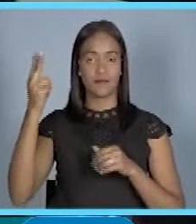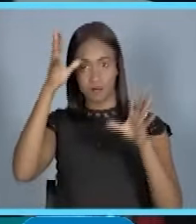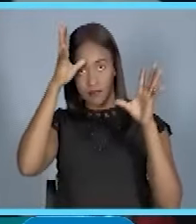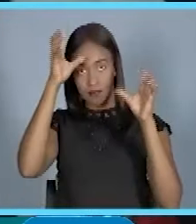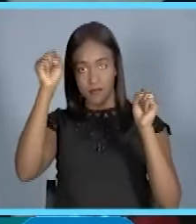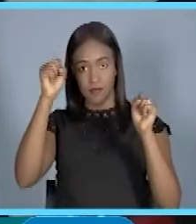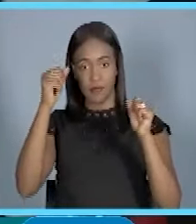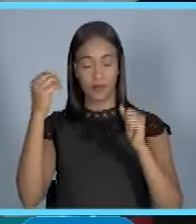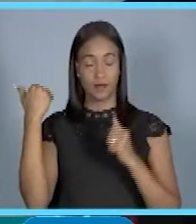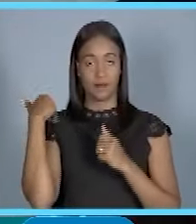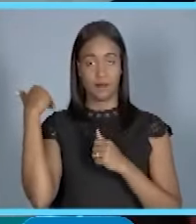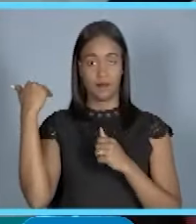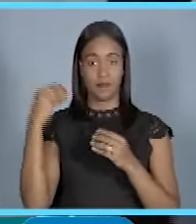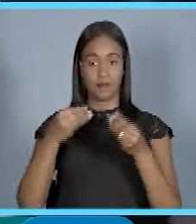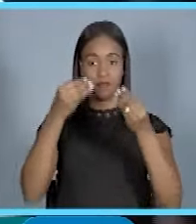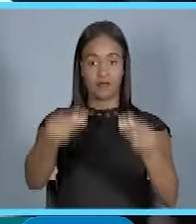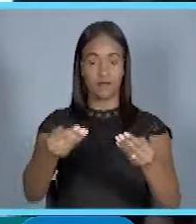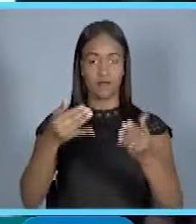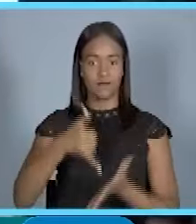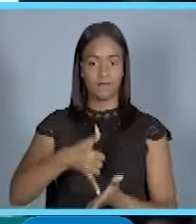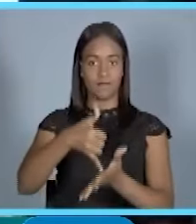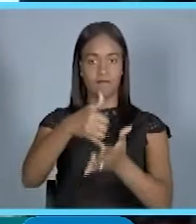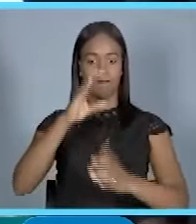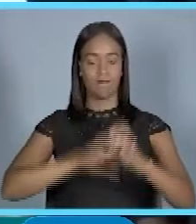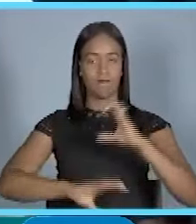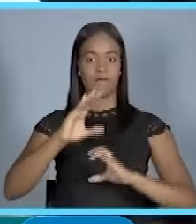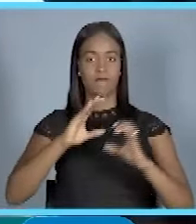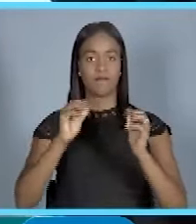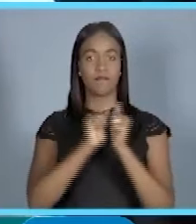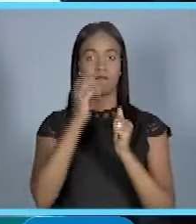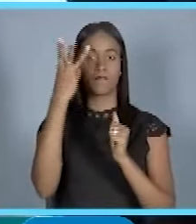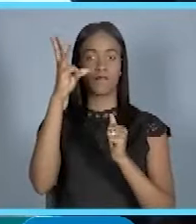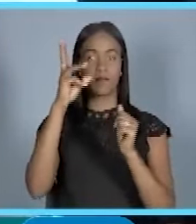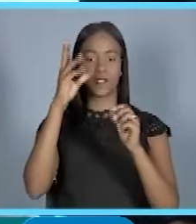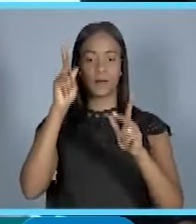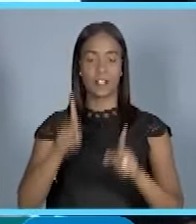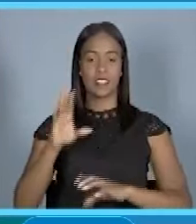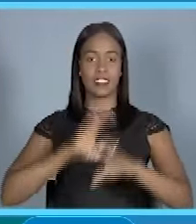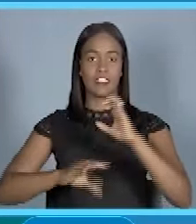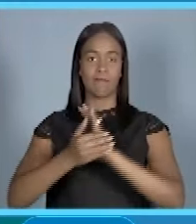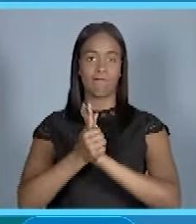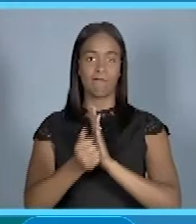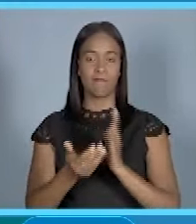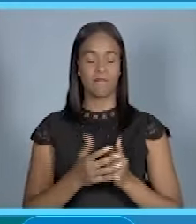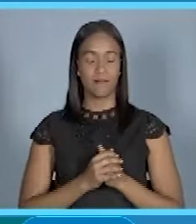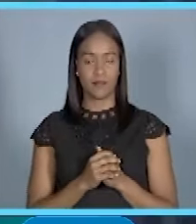Vicepresidenta encabeza entrega del Premio Nacional de Ciencias a 16 científicos.